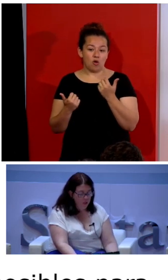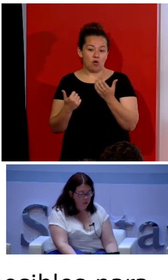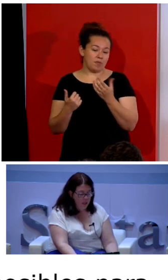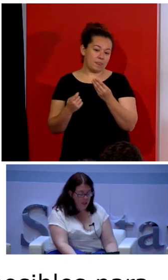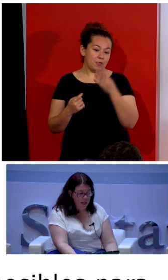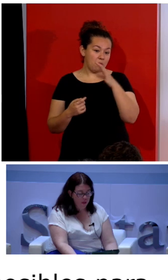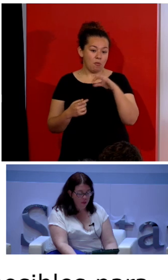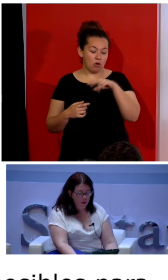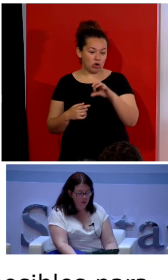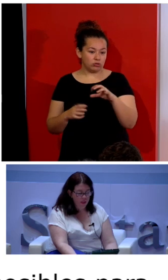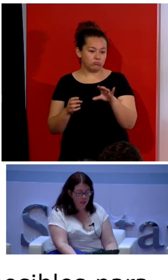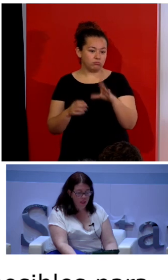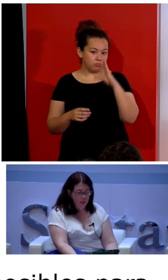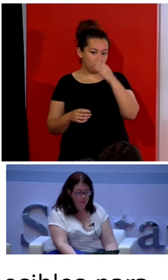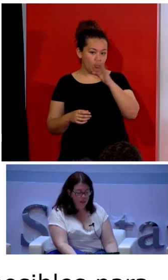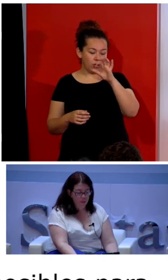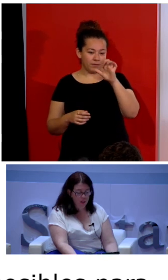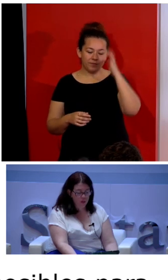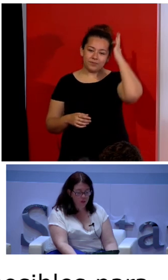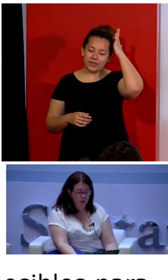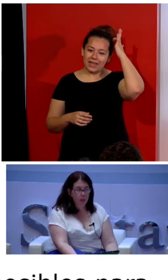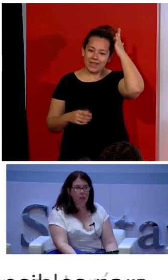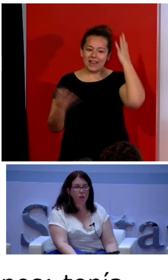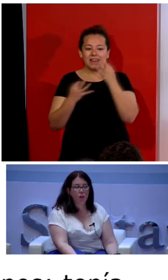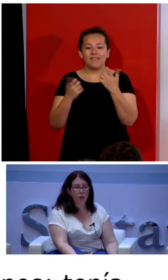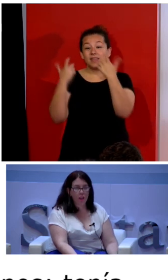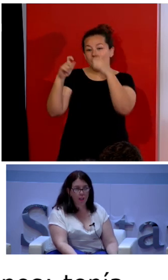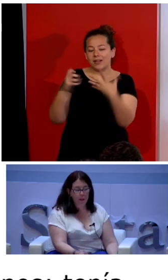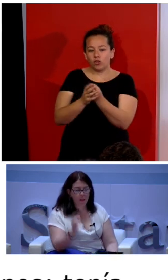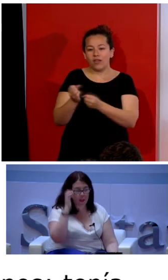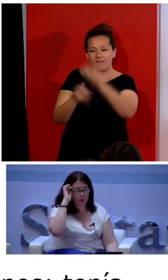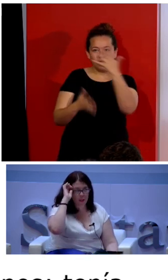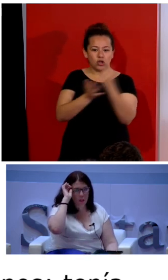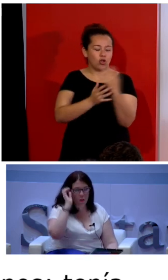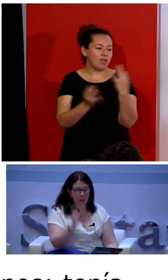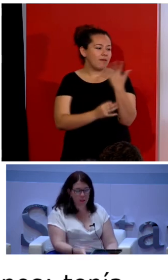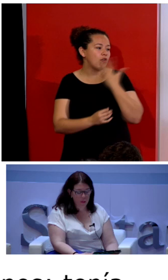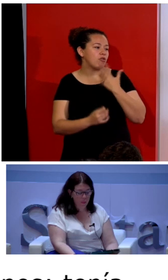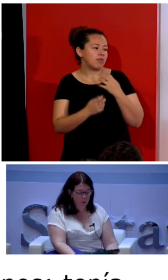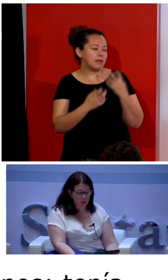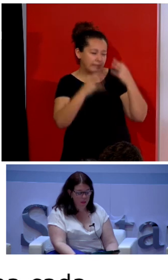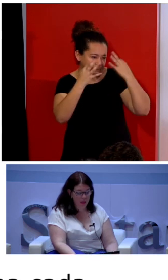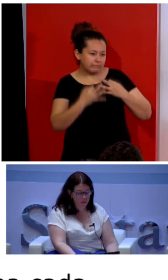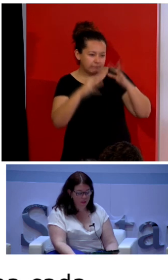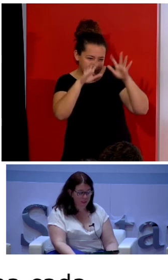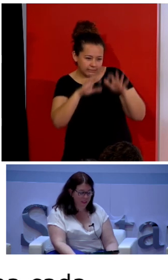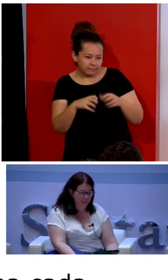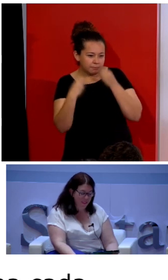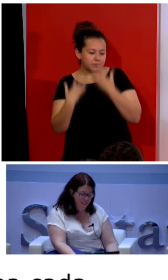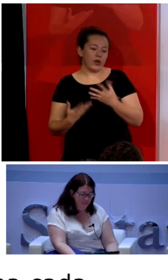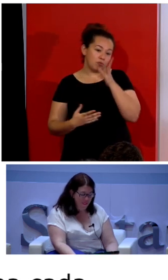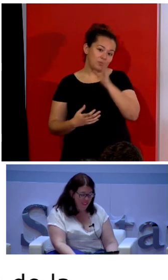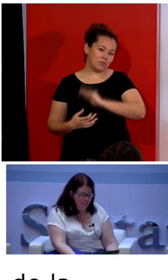que conocer el edificio donde está cada departamento y todo el organigrama de toda la Asamblea, porque había bastante